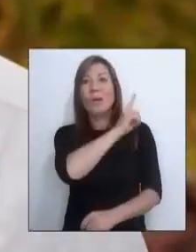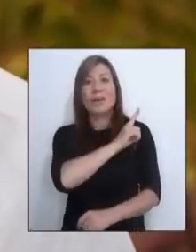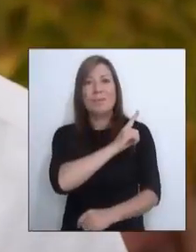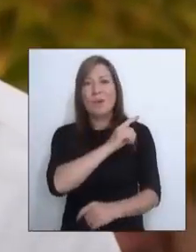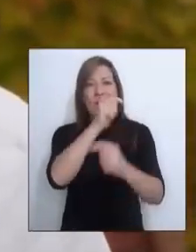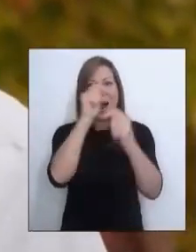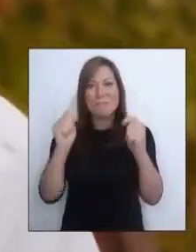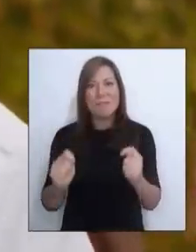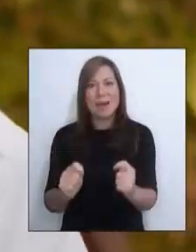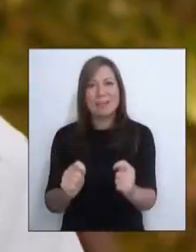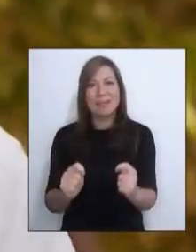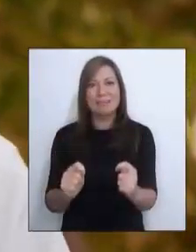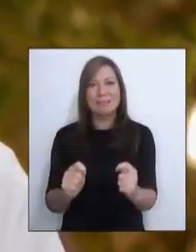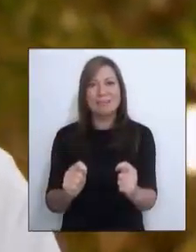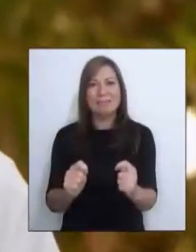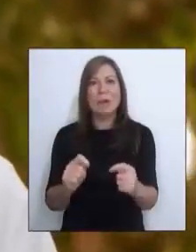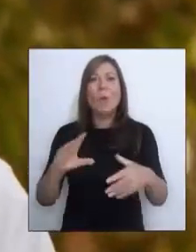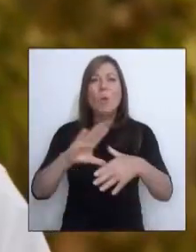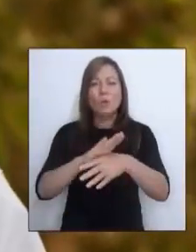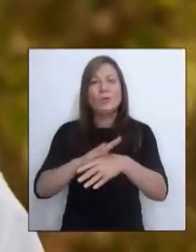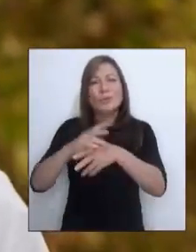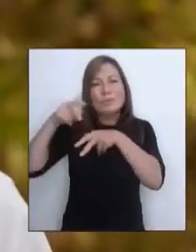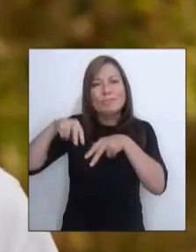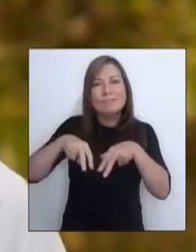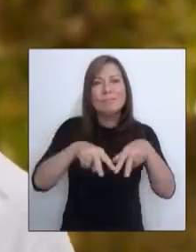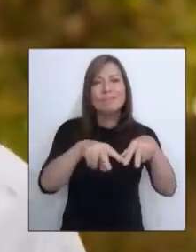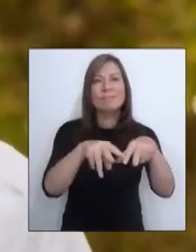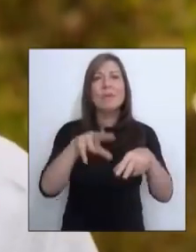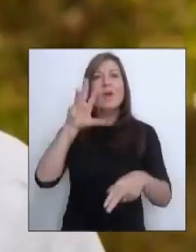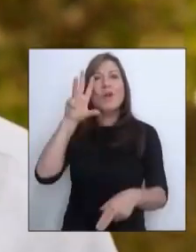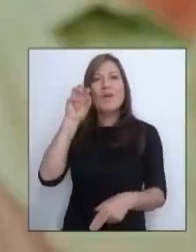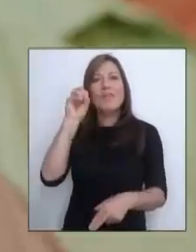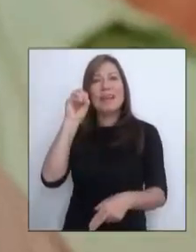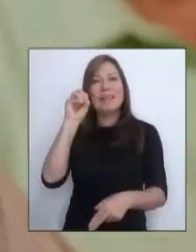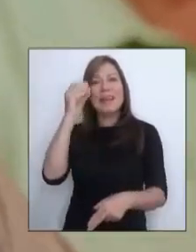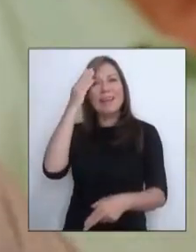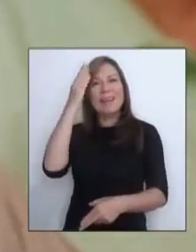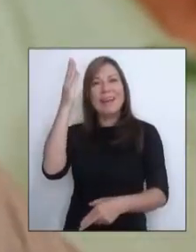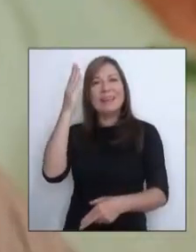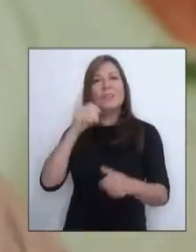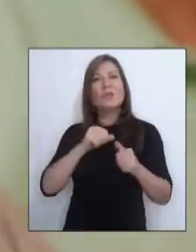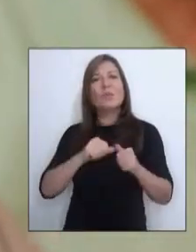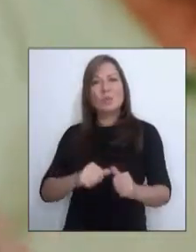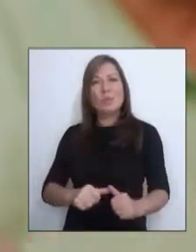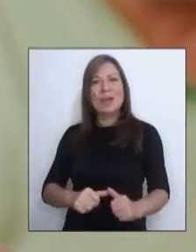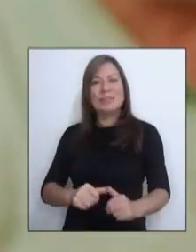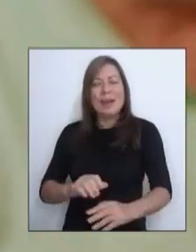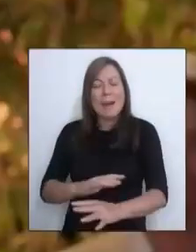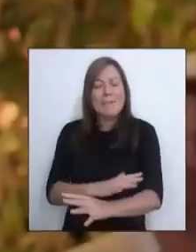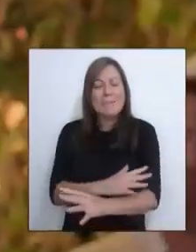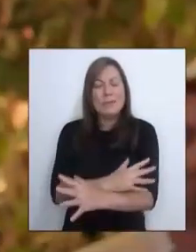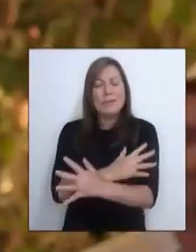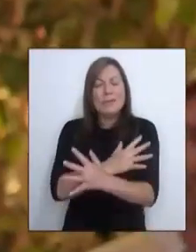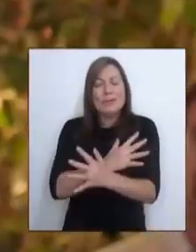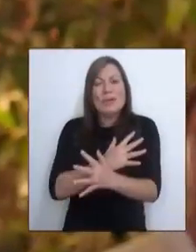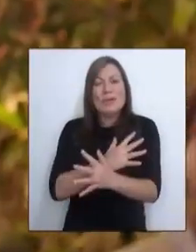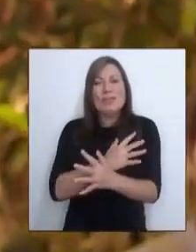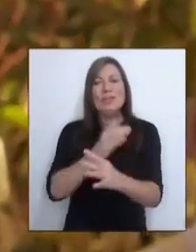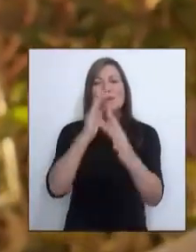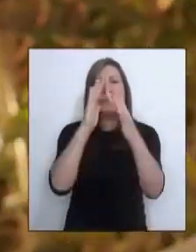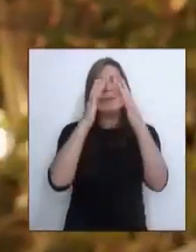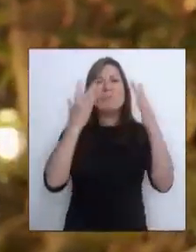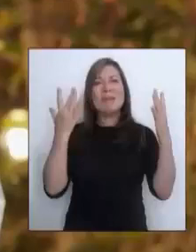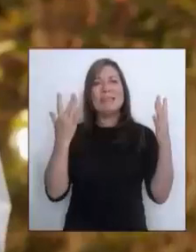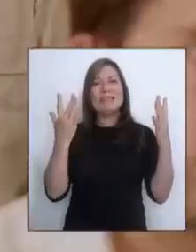campaña. Hemos recorrido en conjunto estos 90 días, llenos de emociones, de